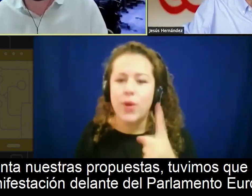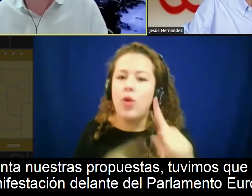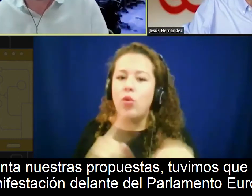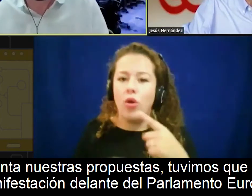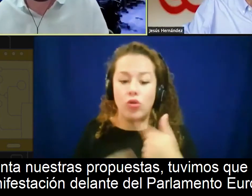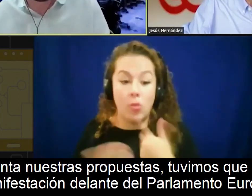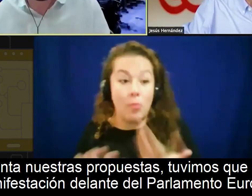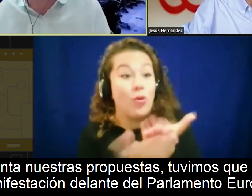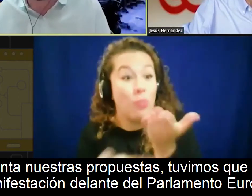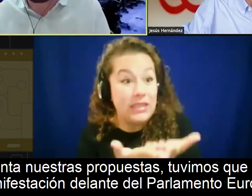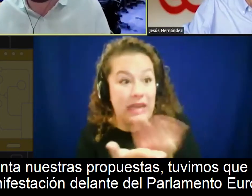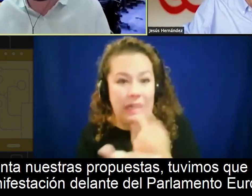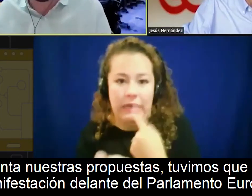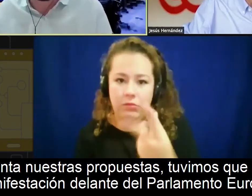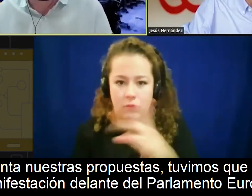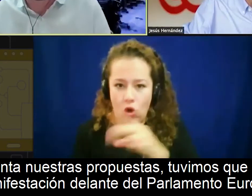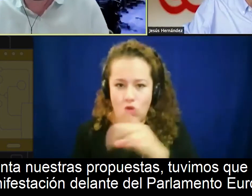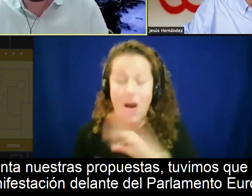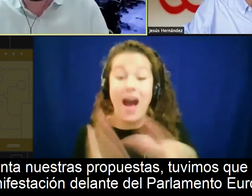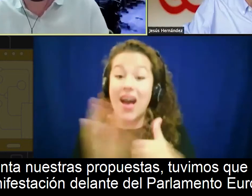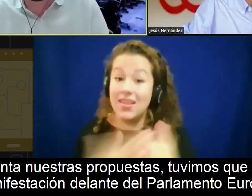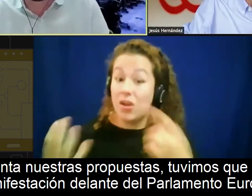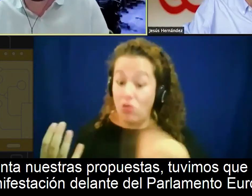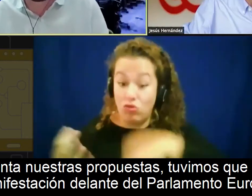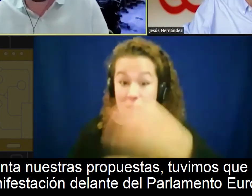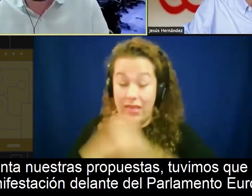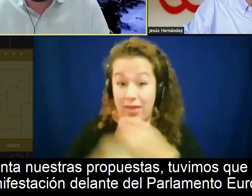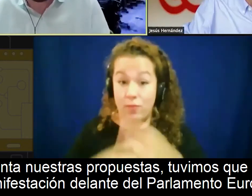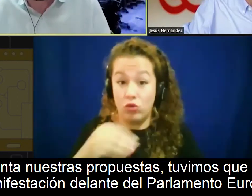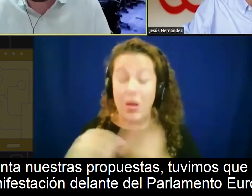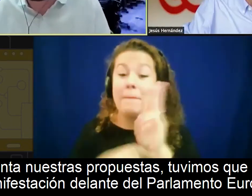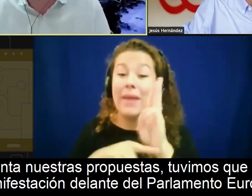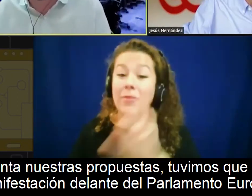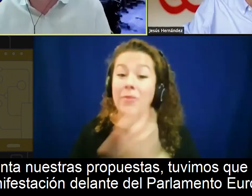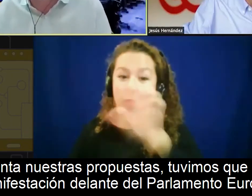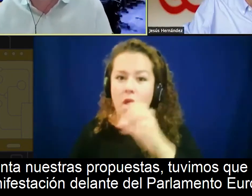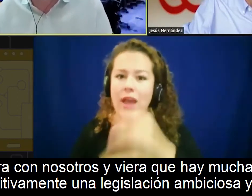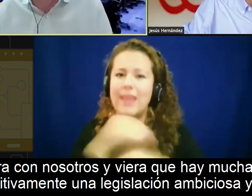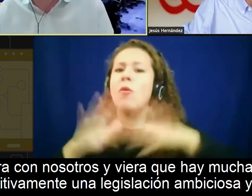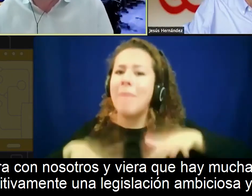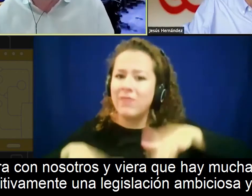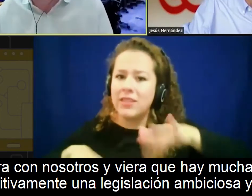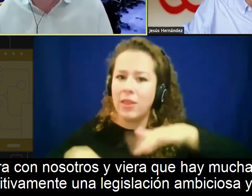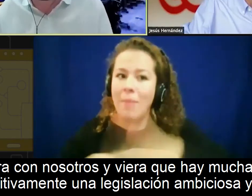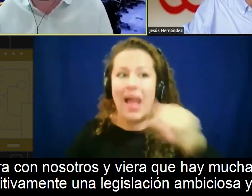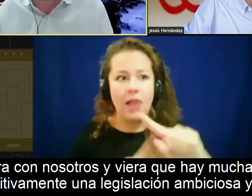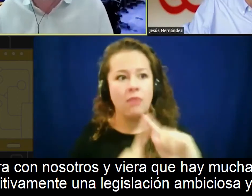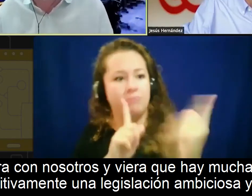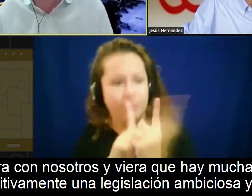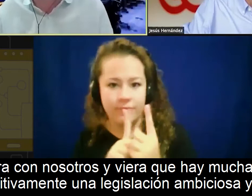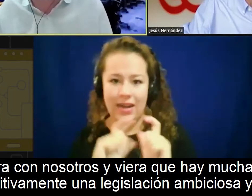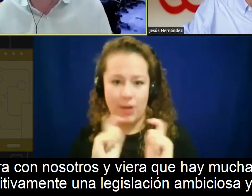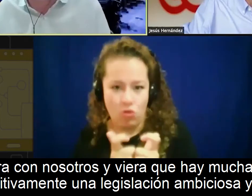propuestas. Tuvimos que hasta hacer una manifestación delante del Parlamento Europeo para que se reuniera con nosotros y viera que hay mucha